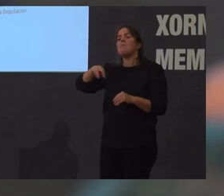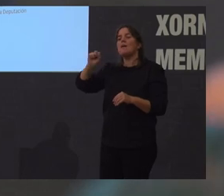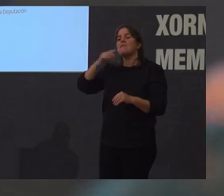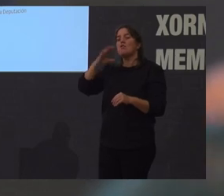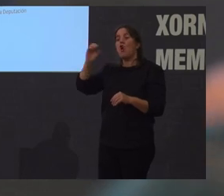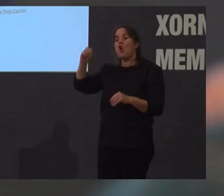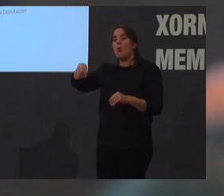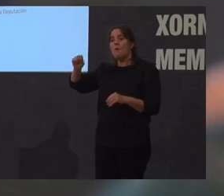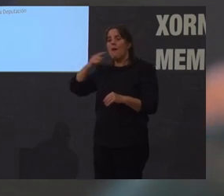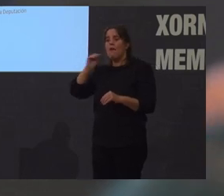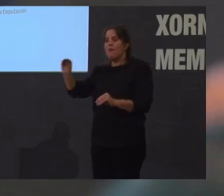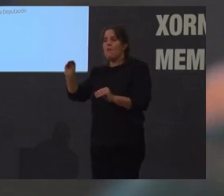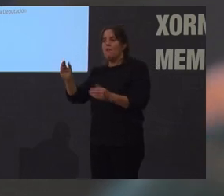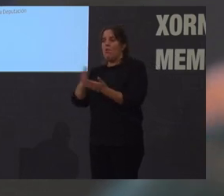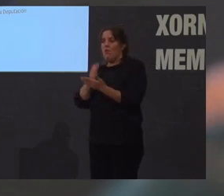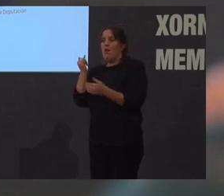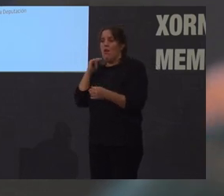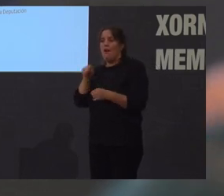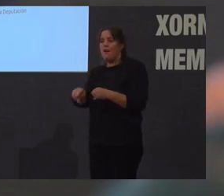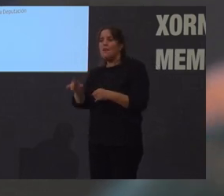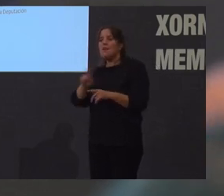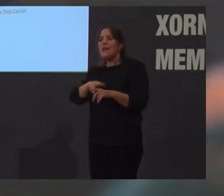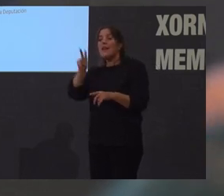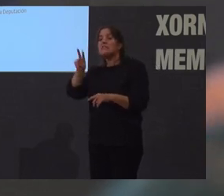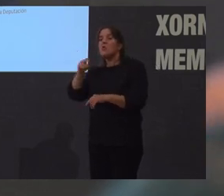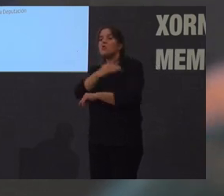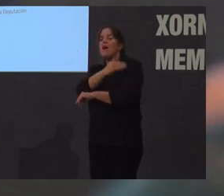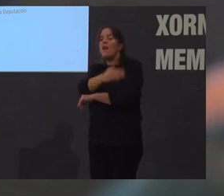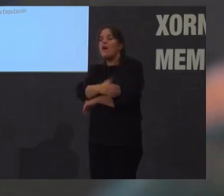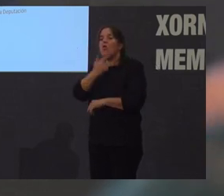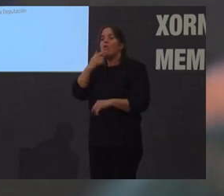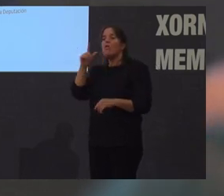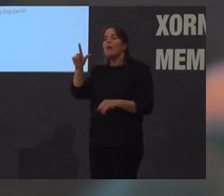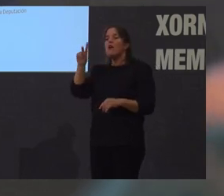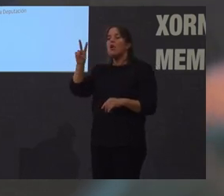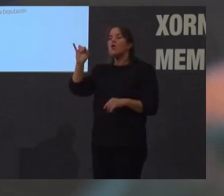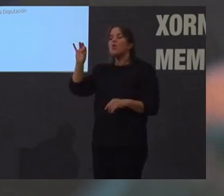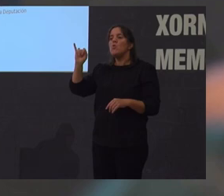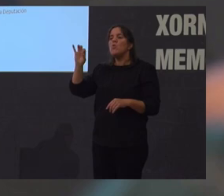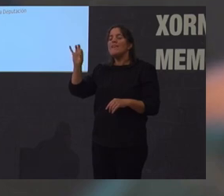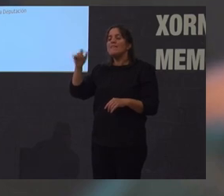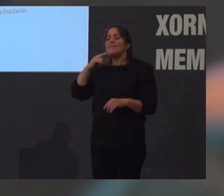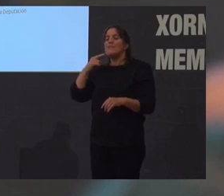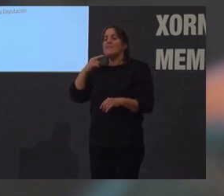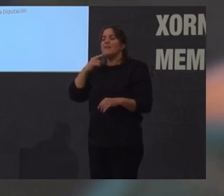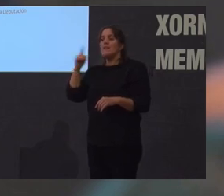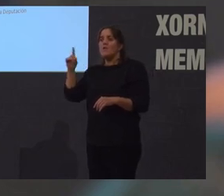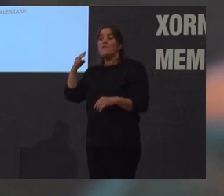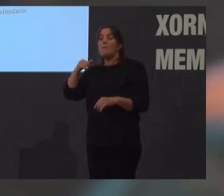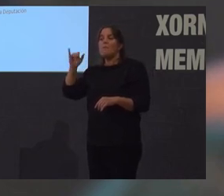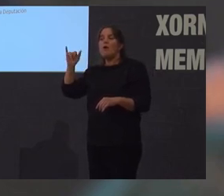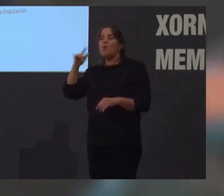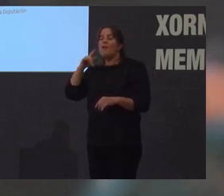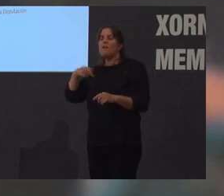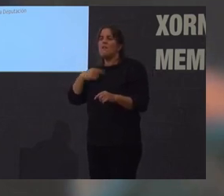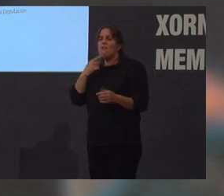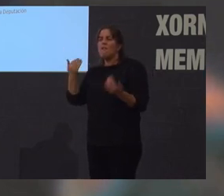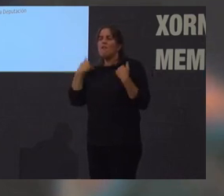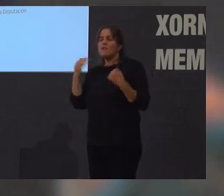Marsans Coma era el segundo de Luis Bolín Bidwell, el jefe de prensa de Luis Bolín Bidwell, que Luis Bolín Bidwell fue el encargado